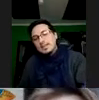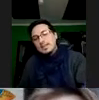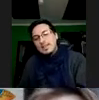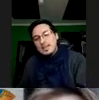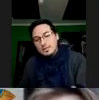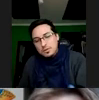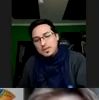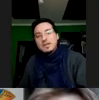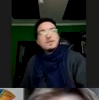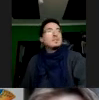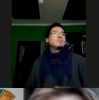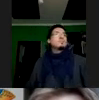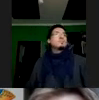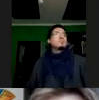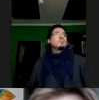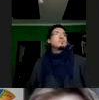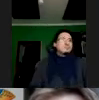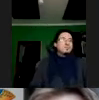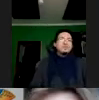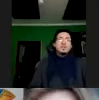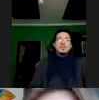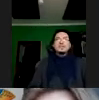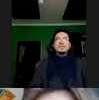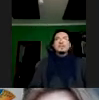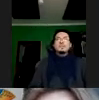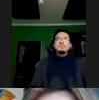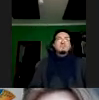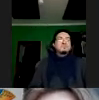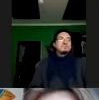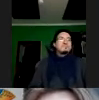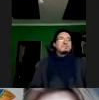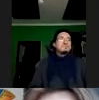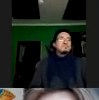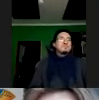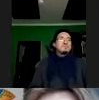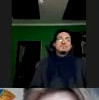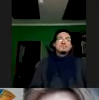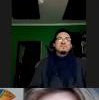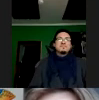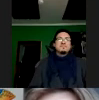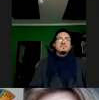Génesis tiene ya sus 4 décimas. Perfecto. Muy bien, Génesis.